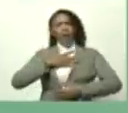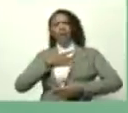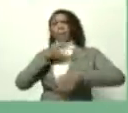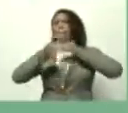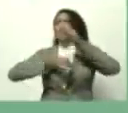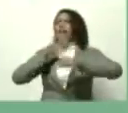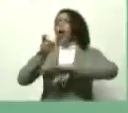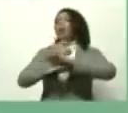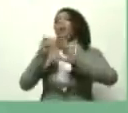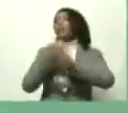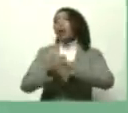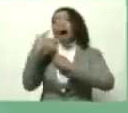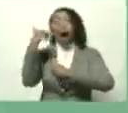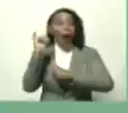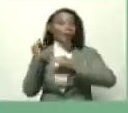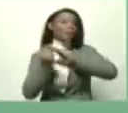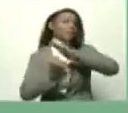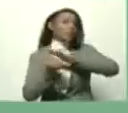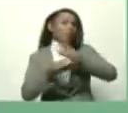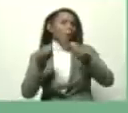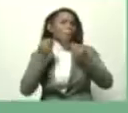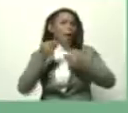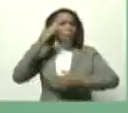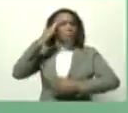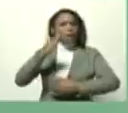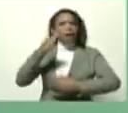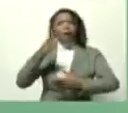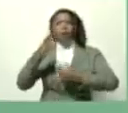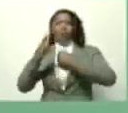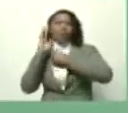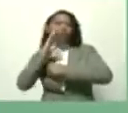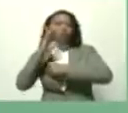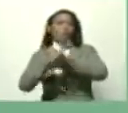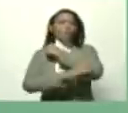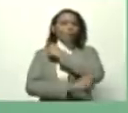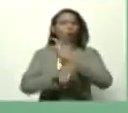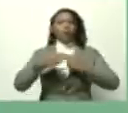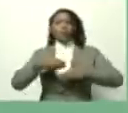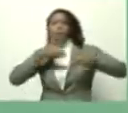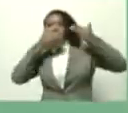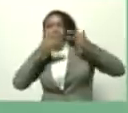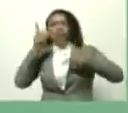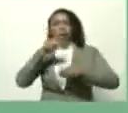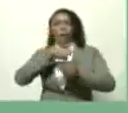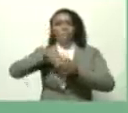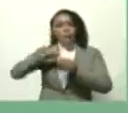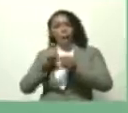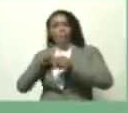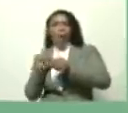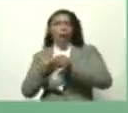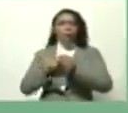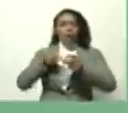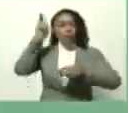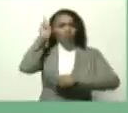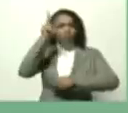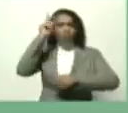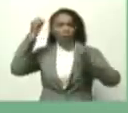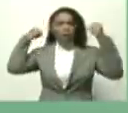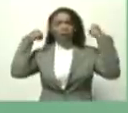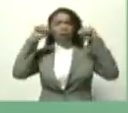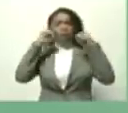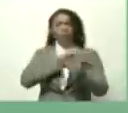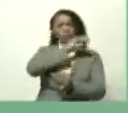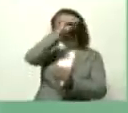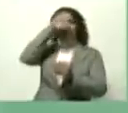gobierno que hay organismos paramilitares, que hay terroristas desertores entrenándose para una